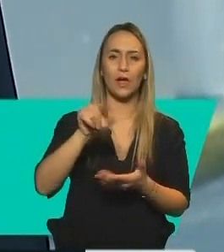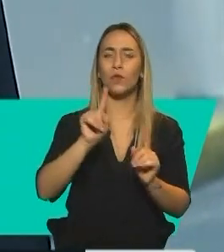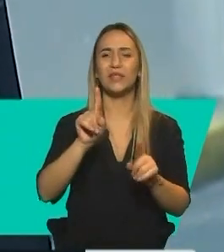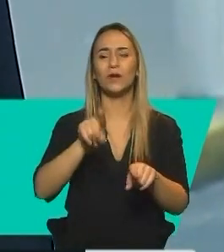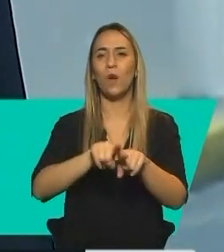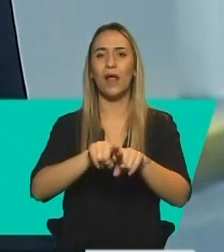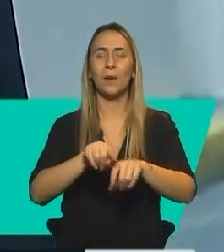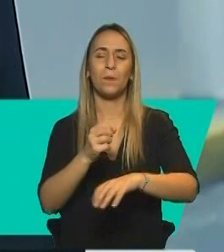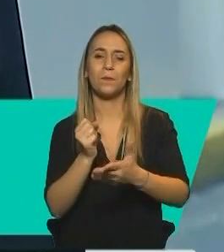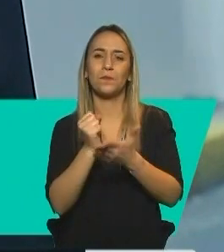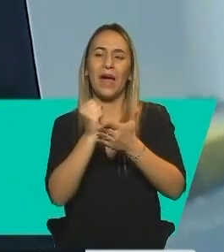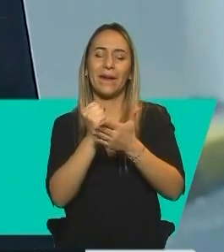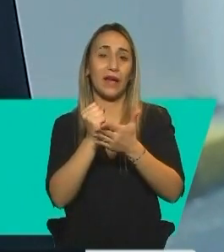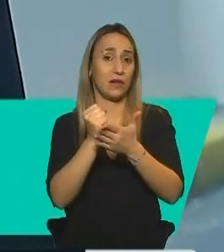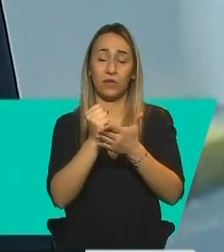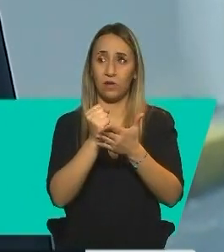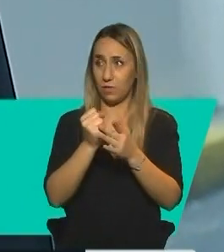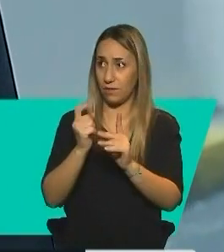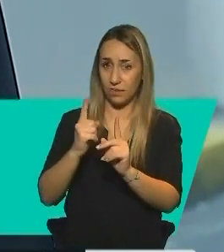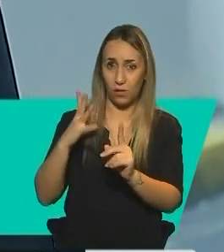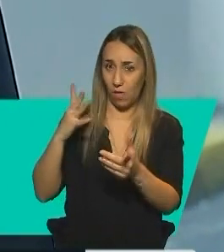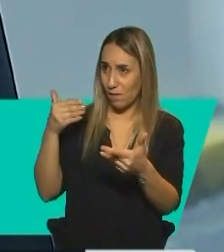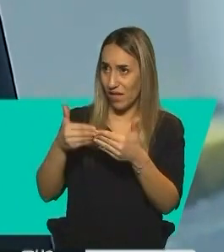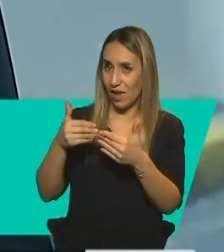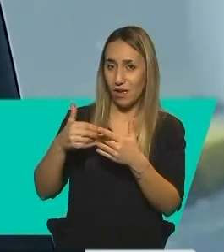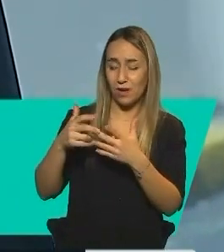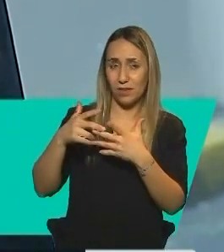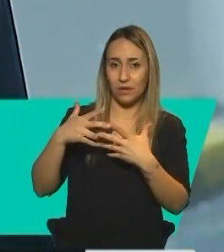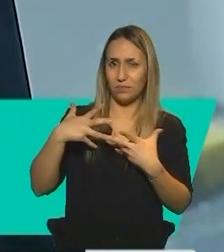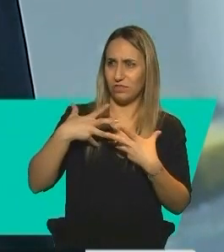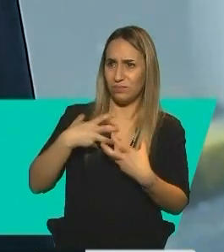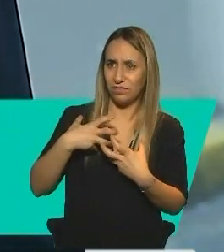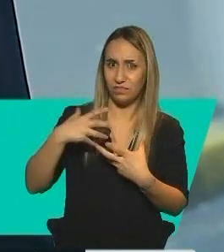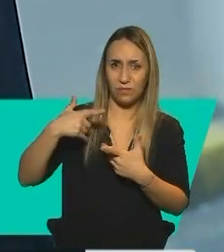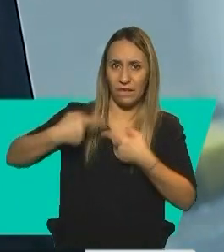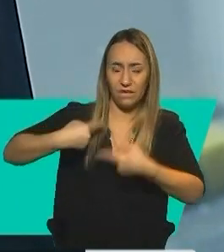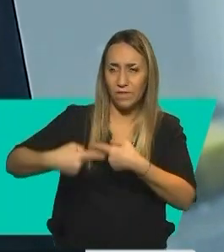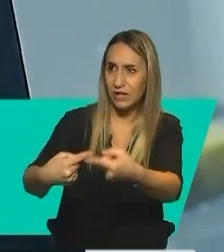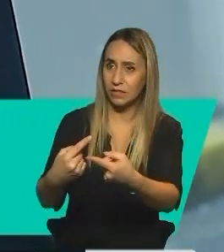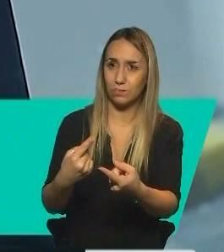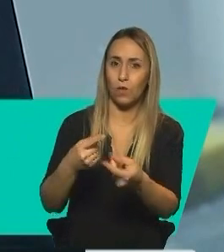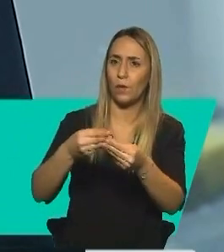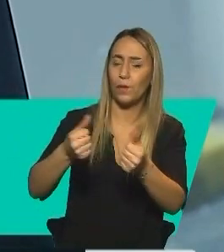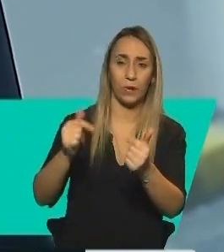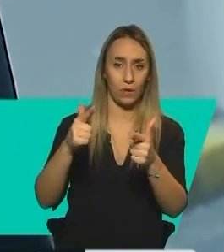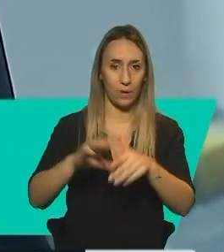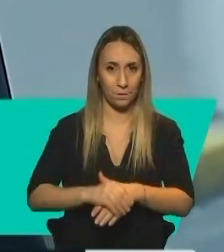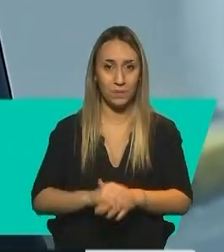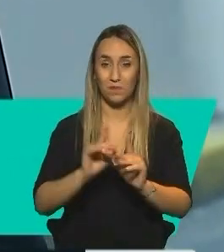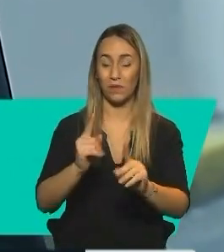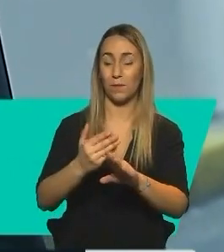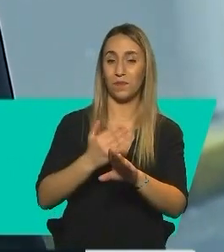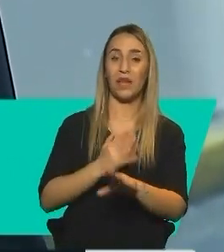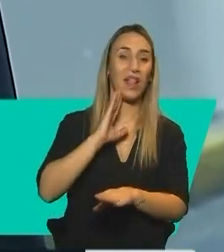que sigue abierta. Y decías, hacías referencia al acompañamiento de la sociedad. El viernes 16 fue el acto